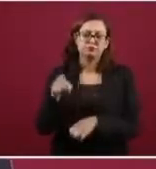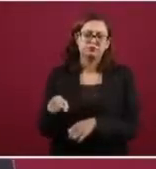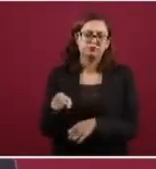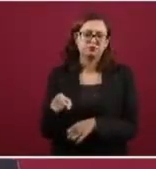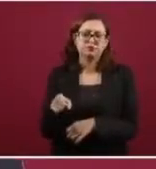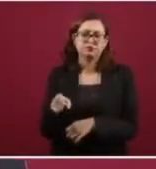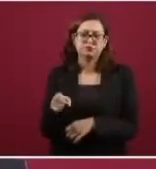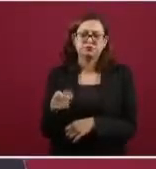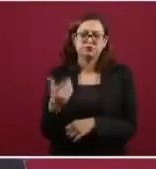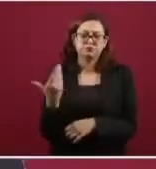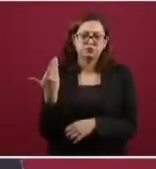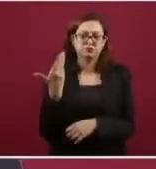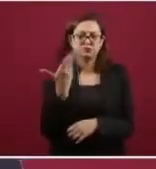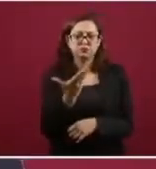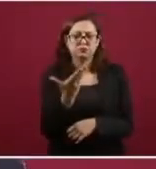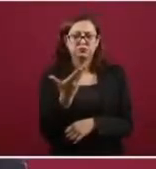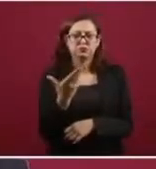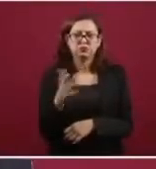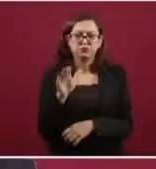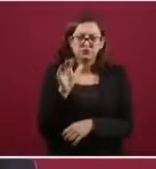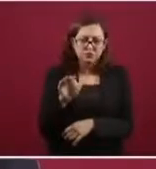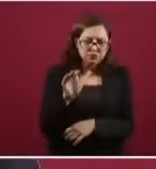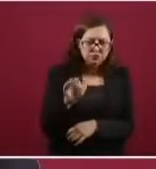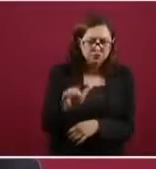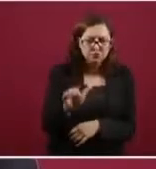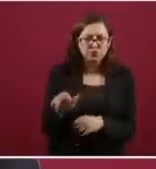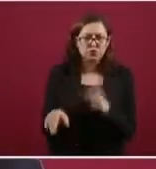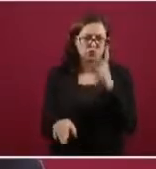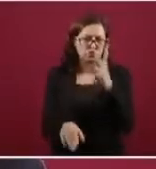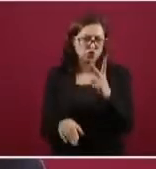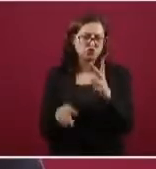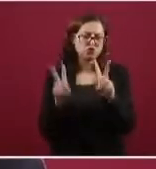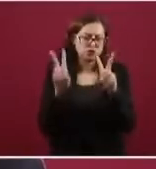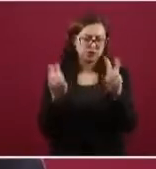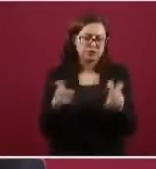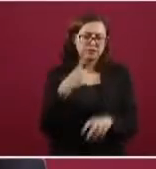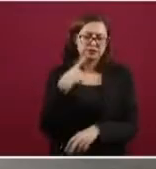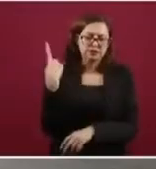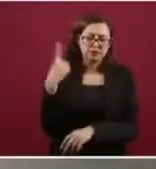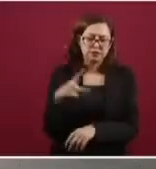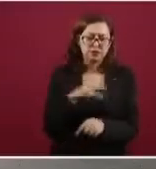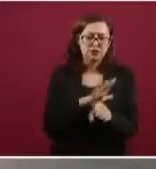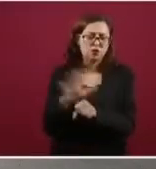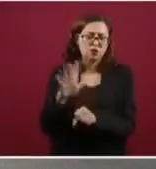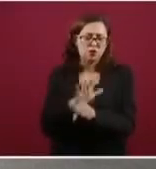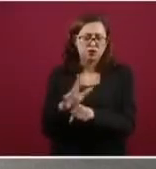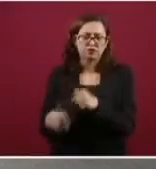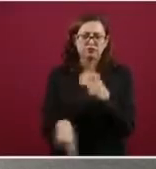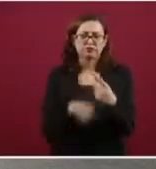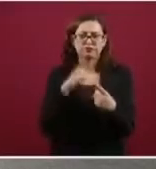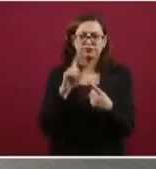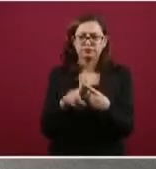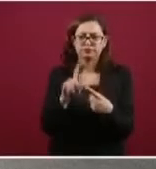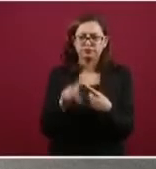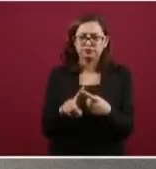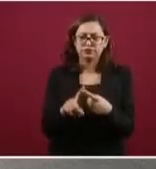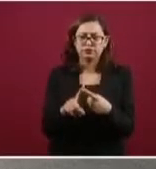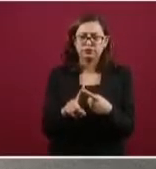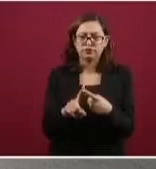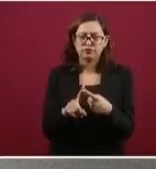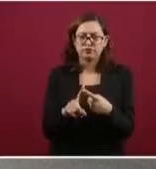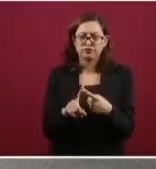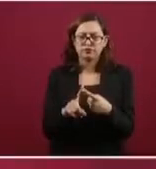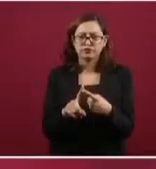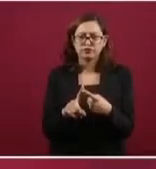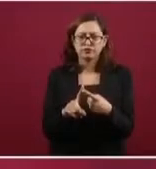recibió la petición de parte de nosotros por dos temas. El primero es que no estuviera cobrando servicios que